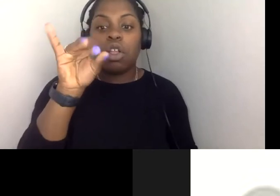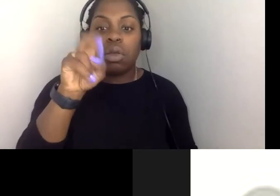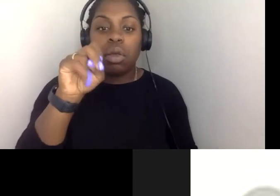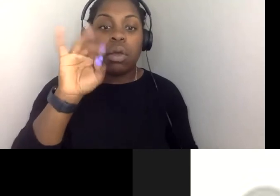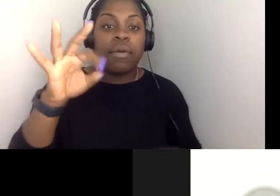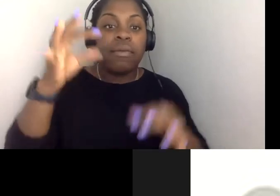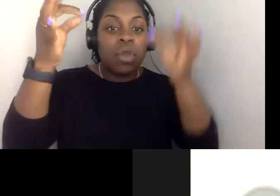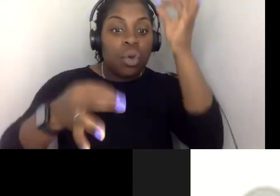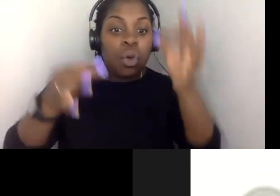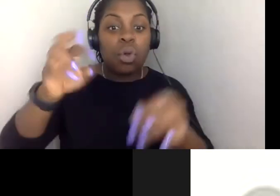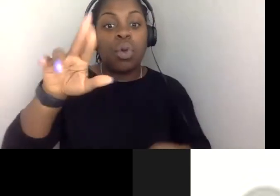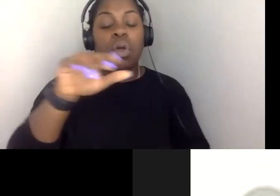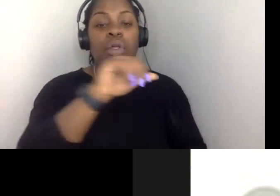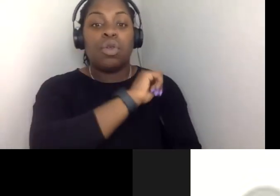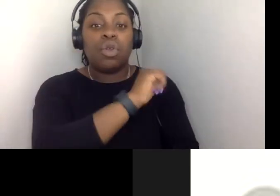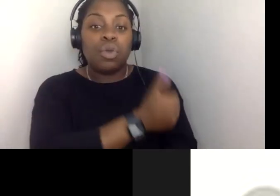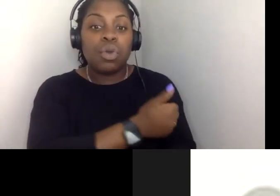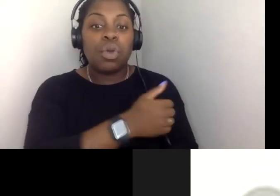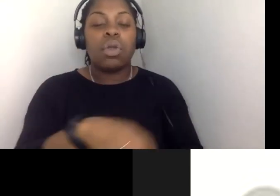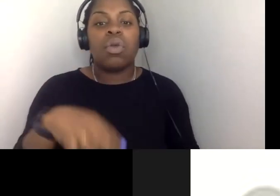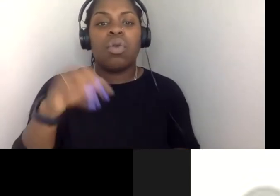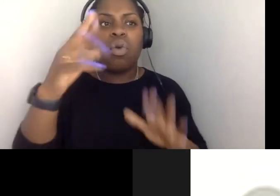si está a discreción del abogado,